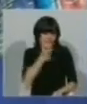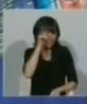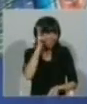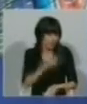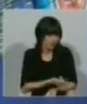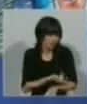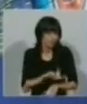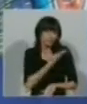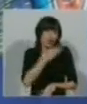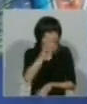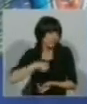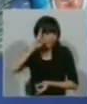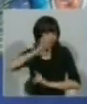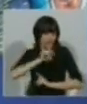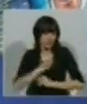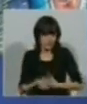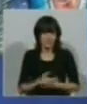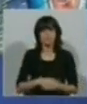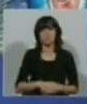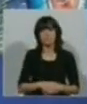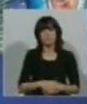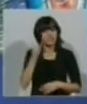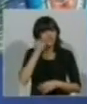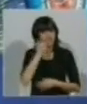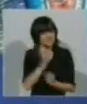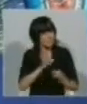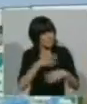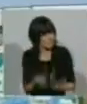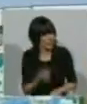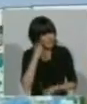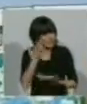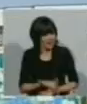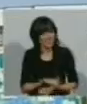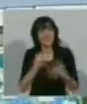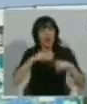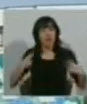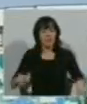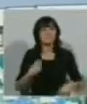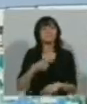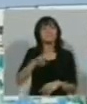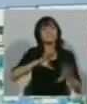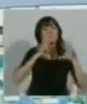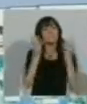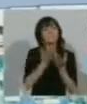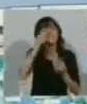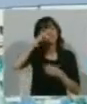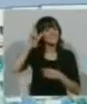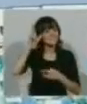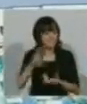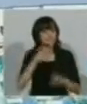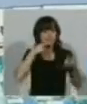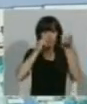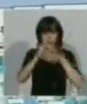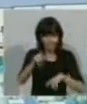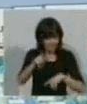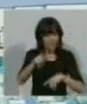nos seguía castigando, ¿no? Sí. Sí, que no hacía, que decía que hacía las inversiones y obviamente... Lo que había pasado en el 78 es que se vendían los televisores a